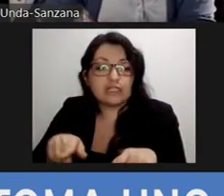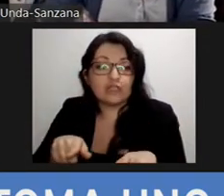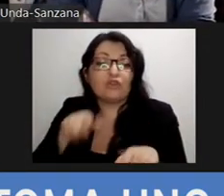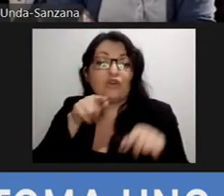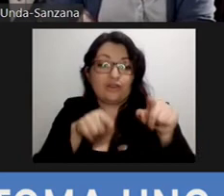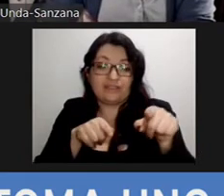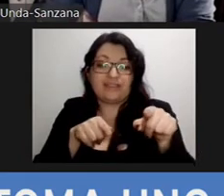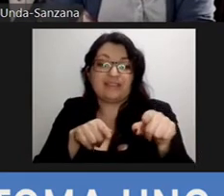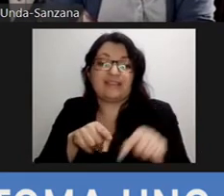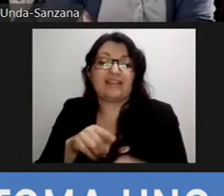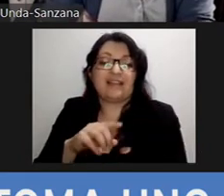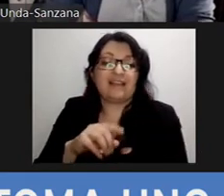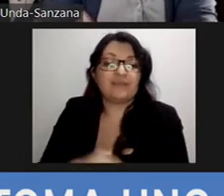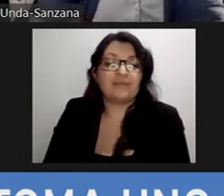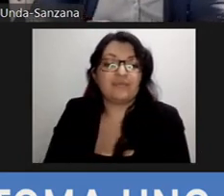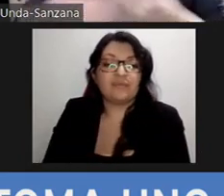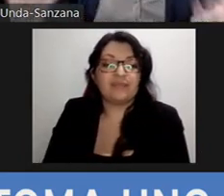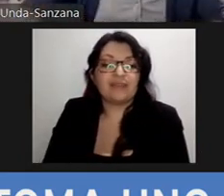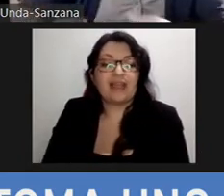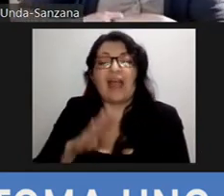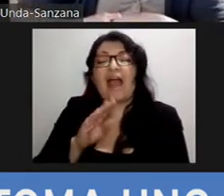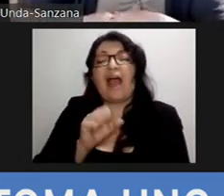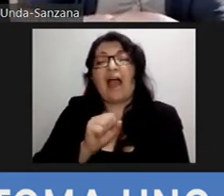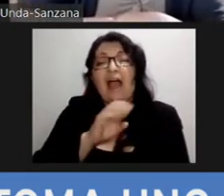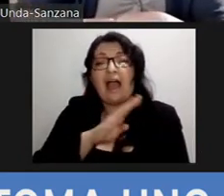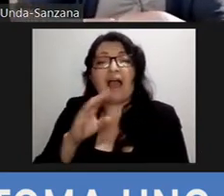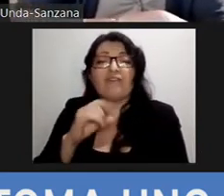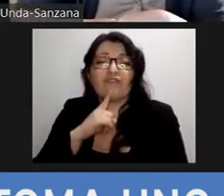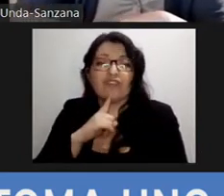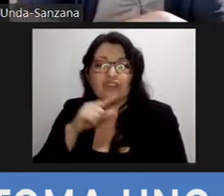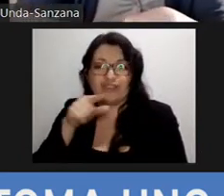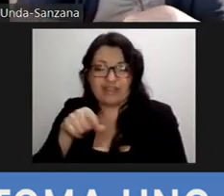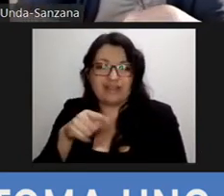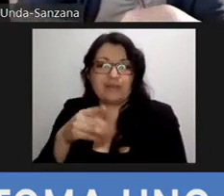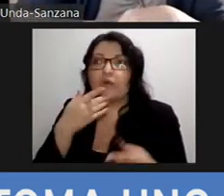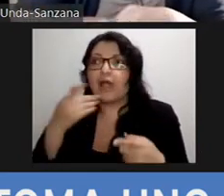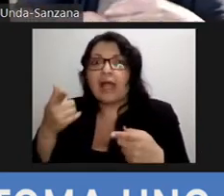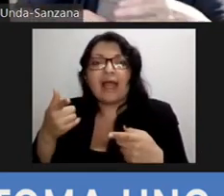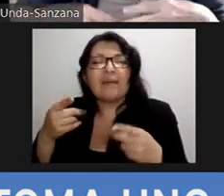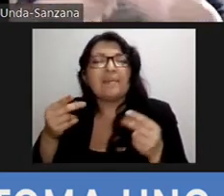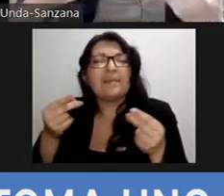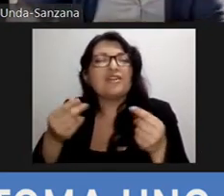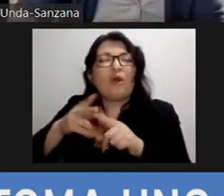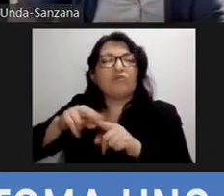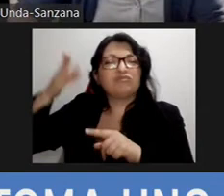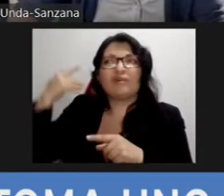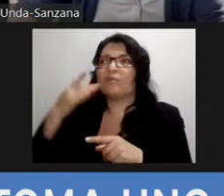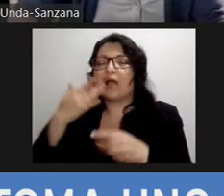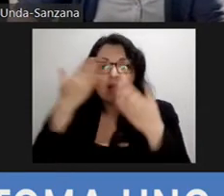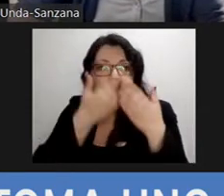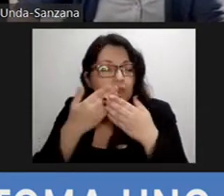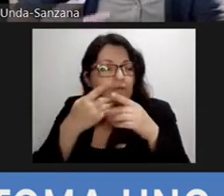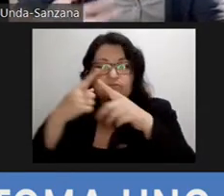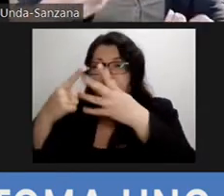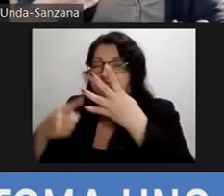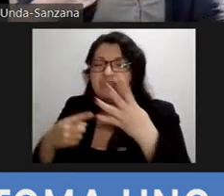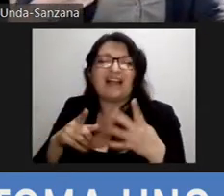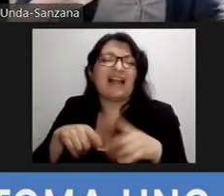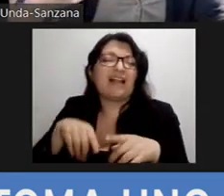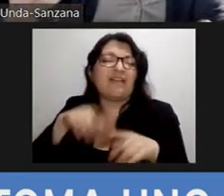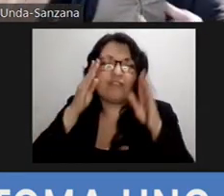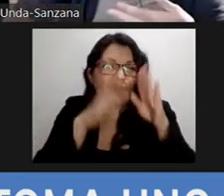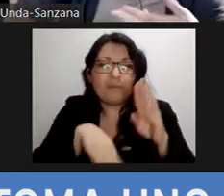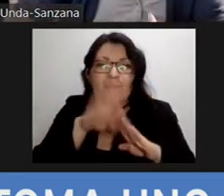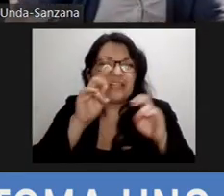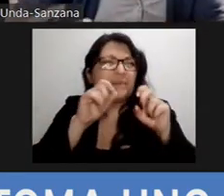Abbott, un verdadero hombre del Renacimiento, porque estudiaba mil cosas, su foco principal era la radiación solar,